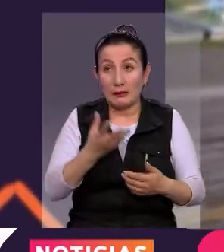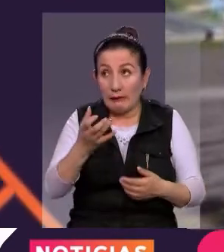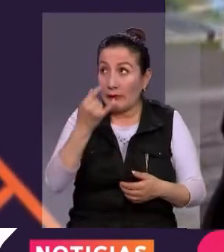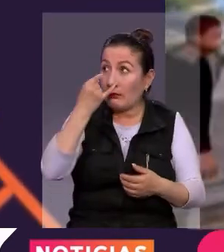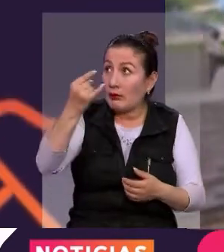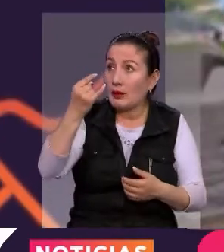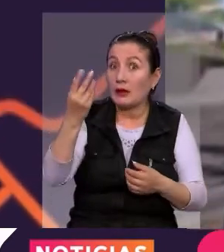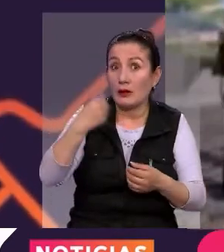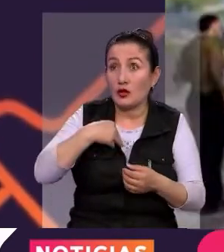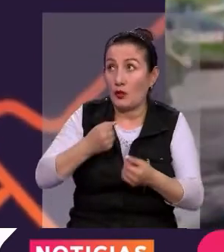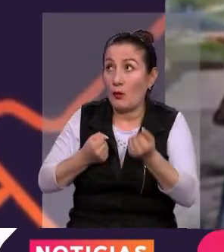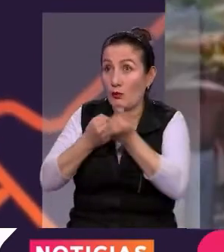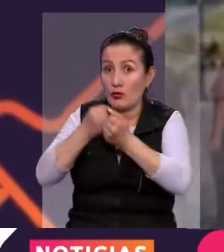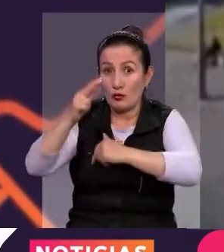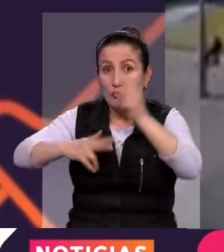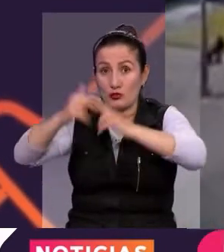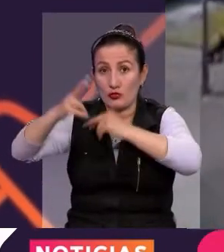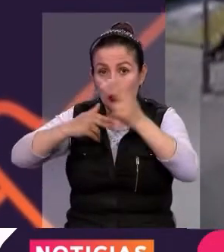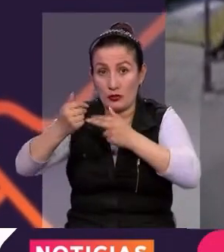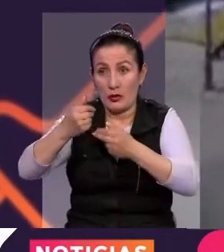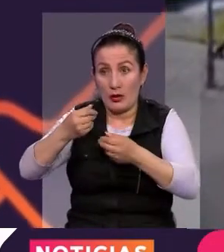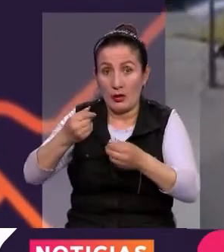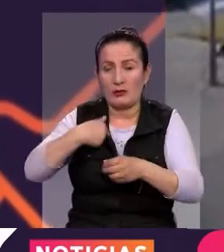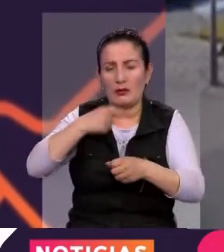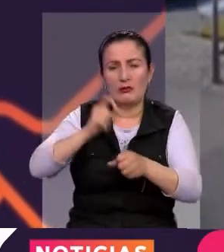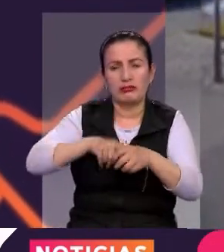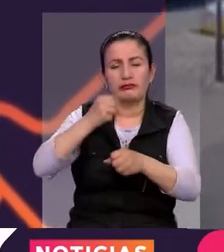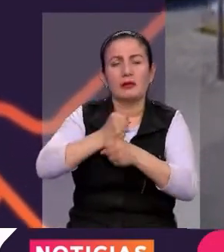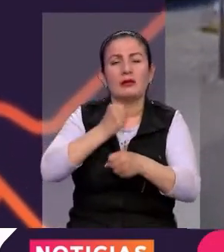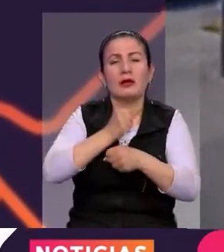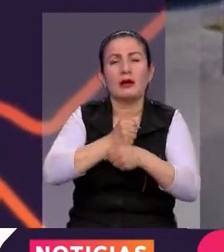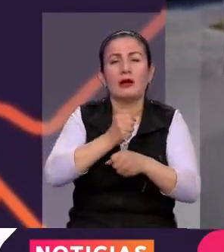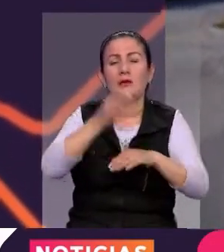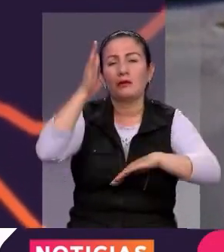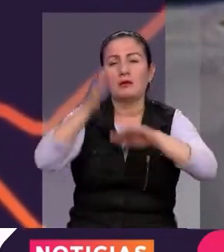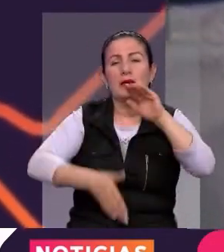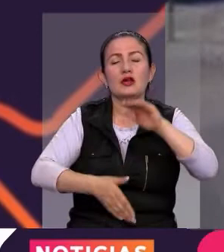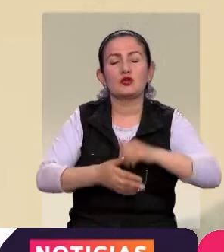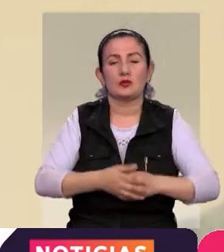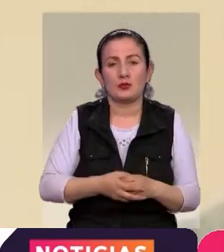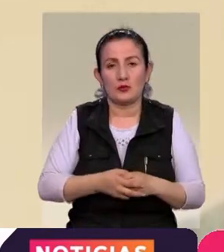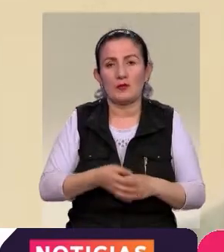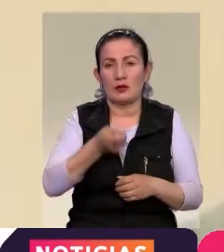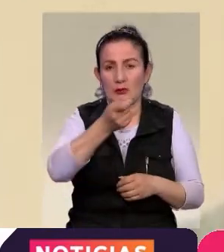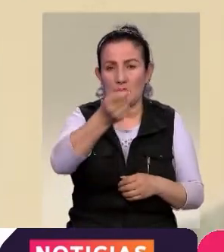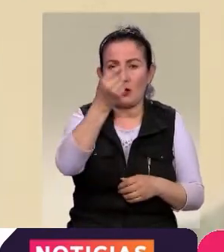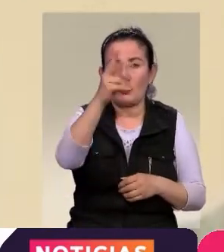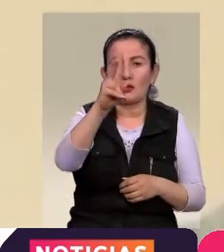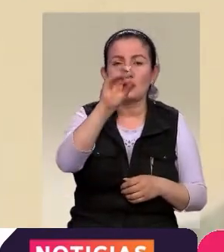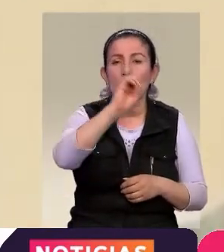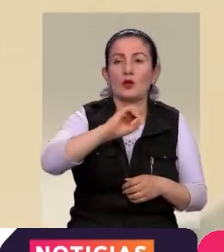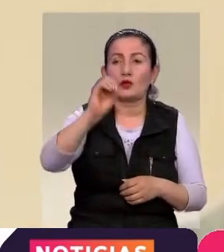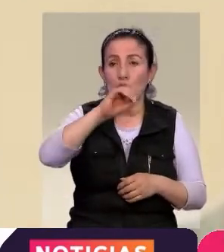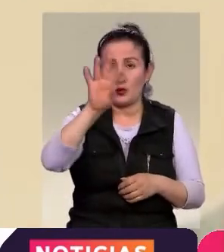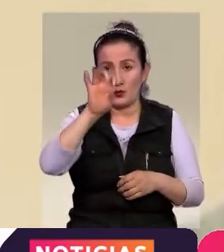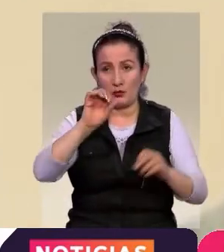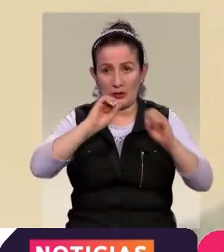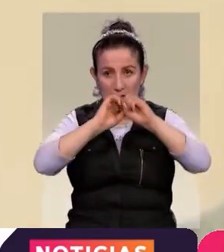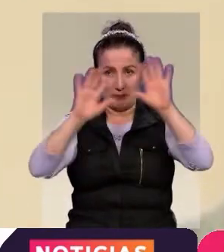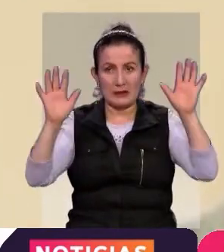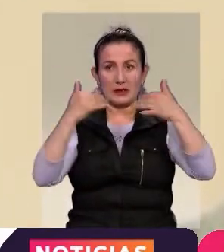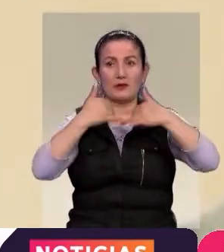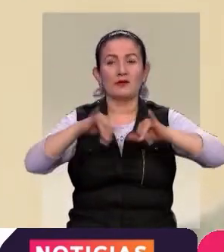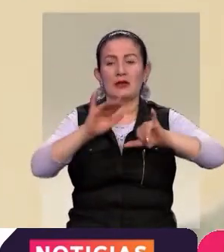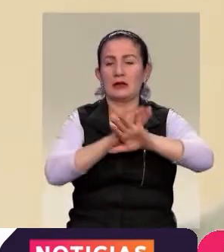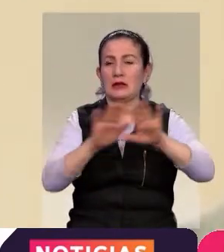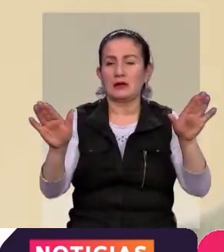interesadas en obtener la licitación de este proyecto de movilidad tienen este plazo para presentar su oferta. El próximo 12 de octubre a las 9 de la mañana es la